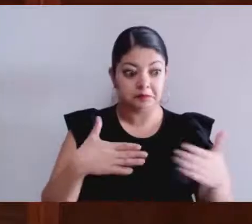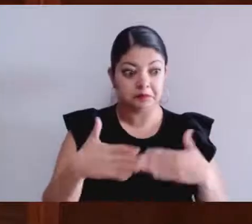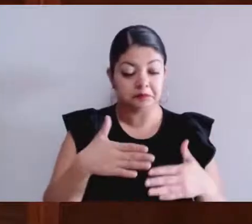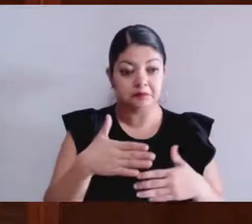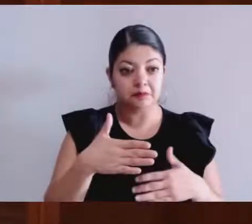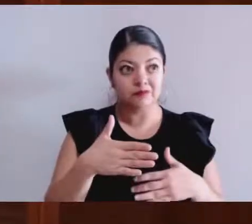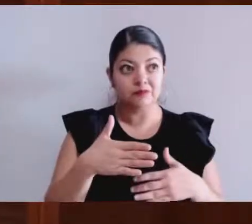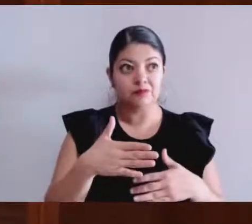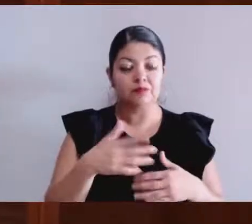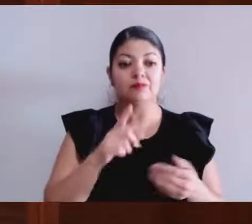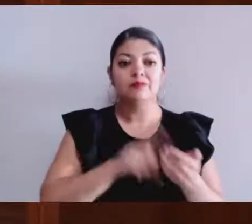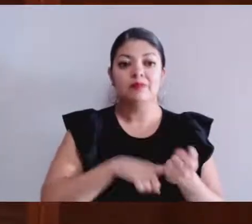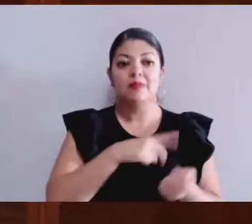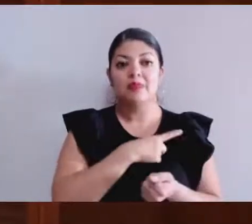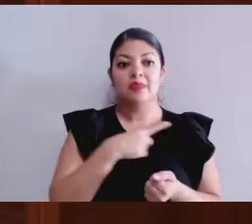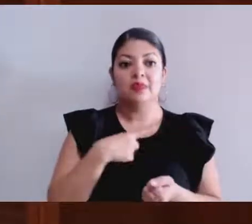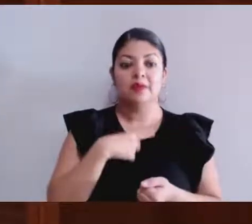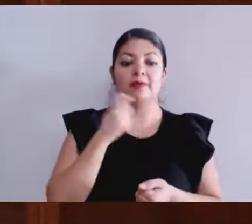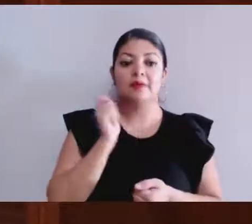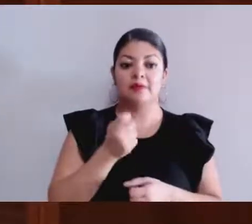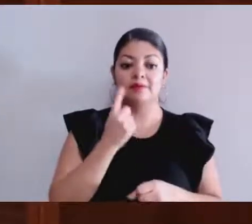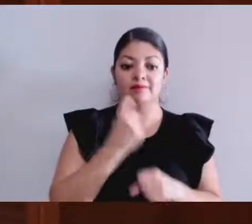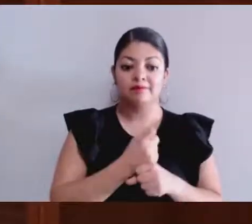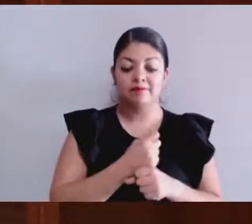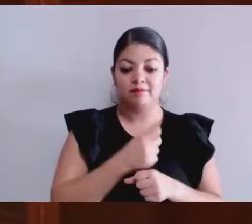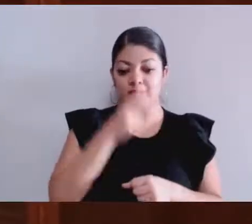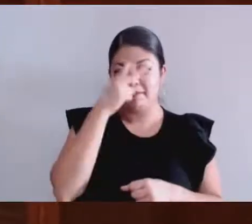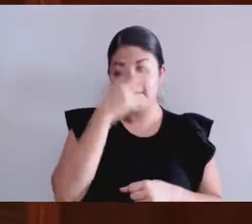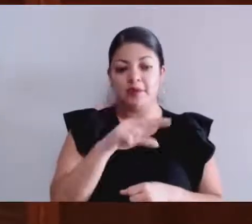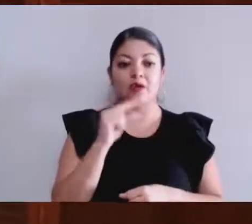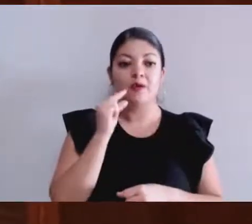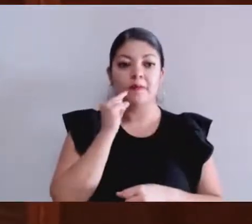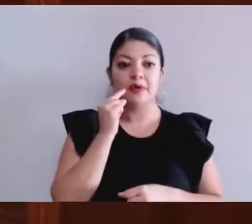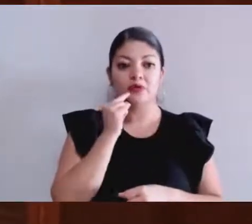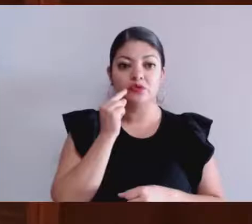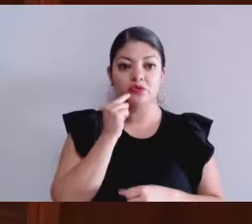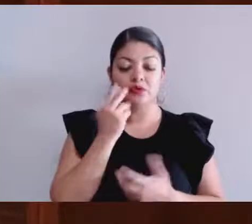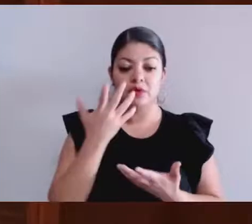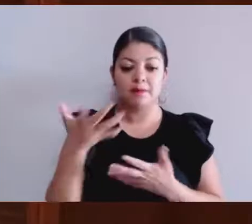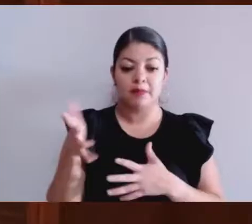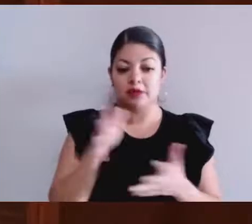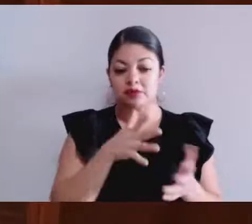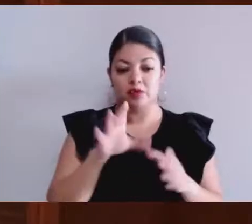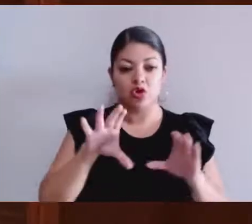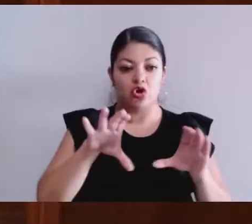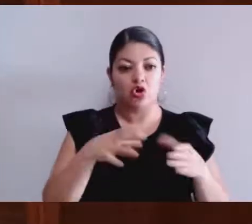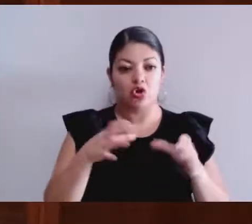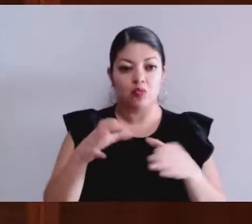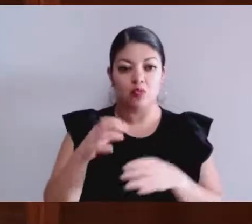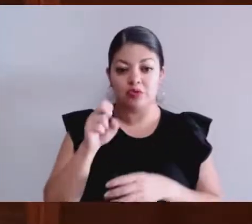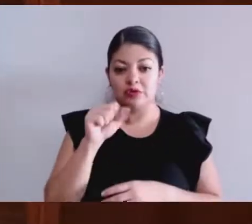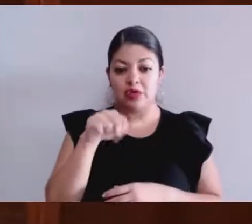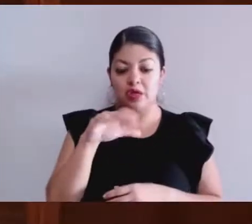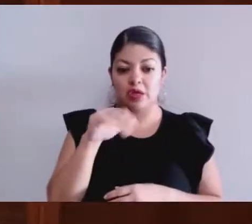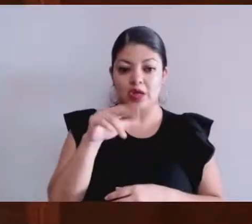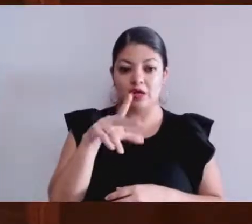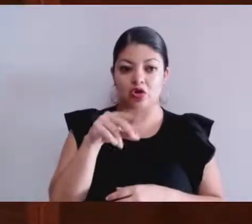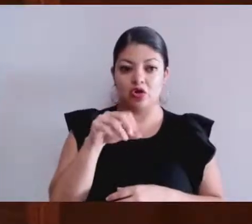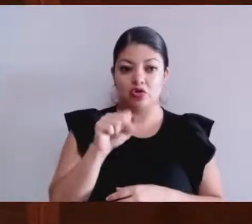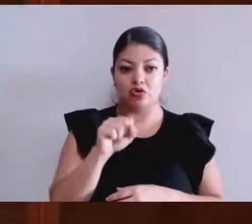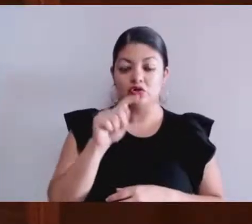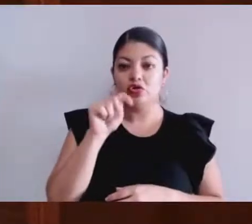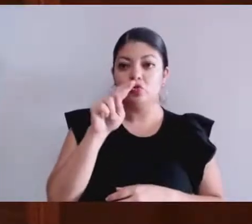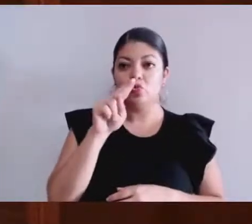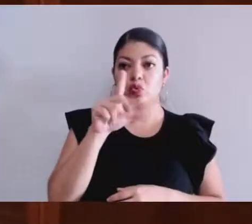pues tenemos que los paraderos sobre la autopista México-Pachuca, a la altura de las comunidades de San Carlos